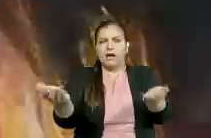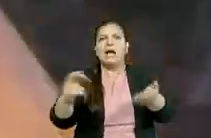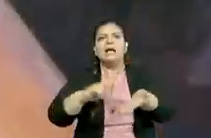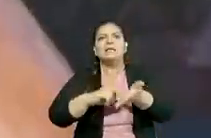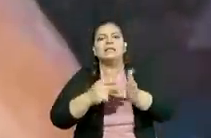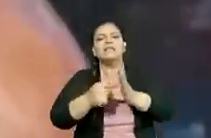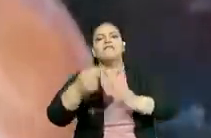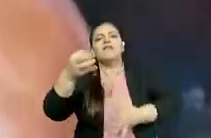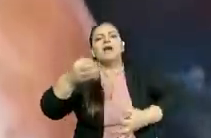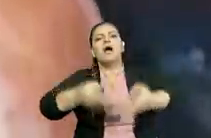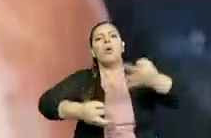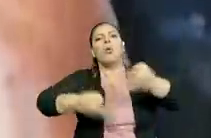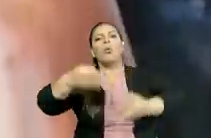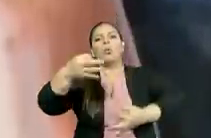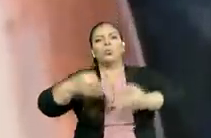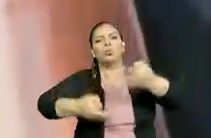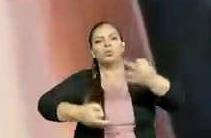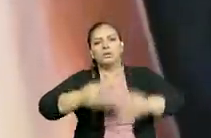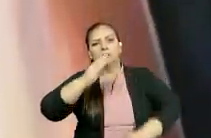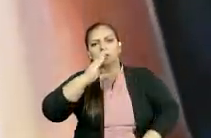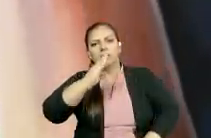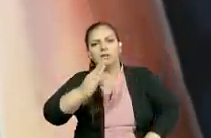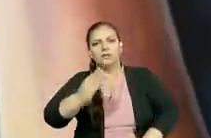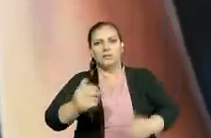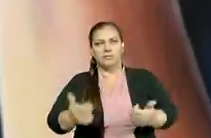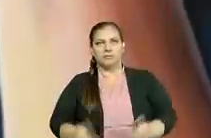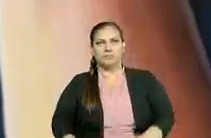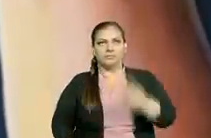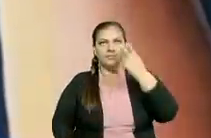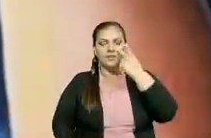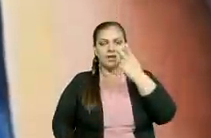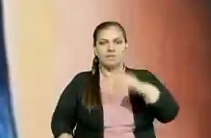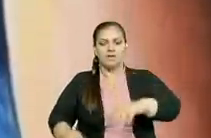en este caso la justicia no está vendada. La justicia lleva en su mano